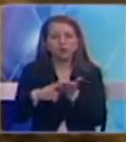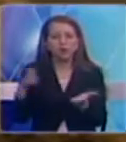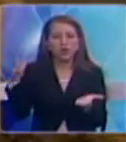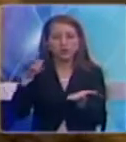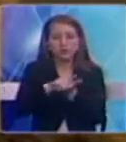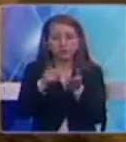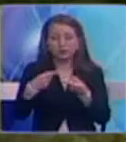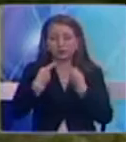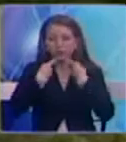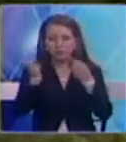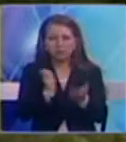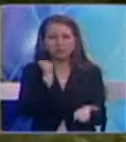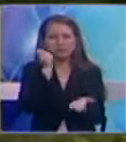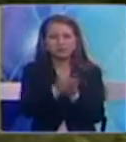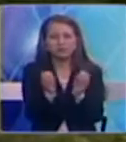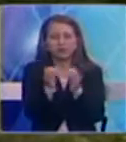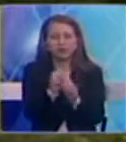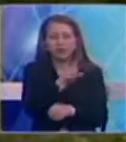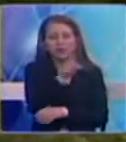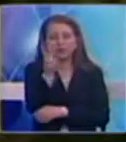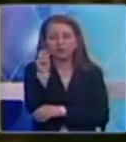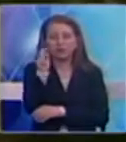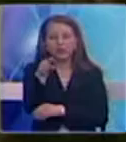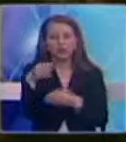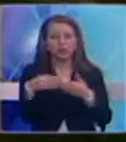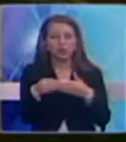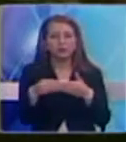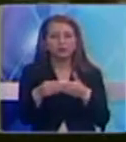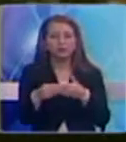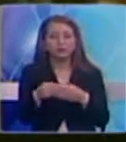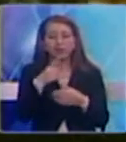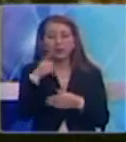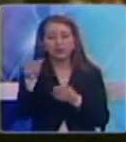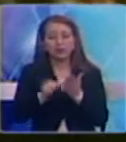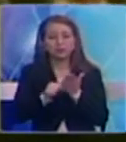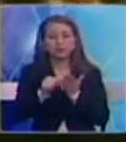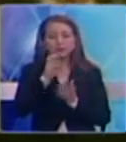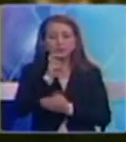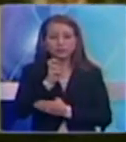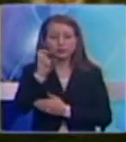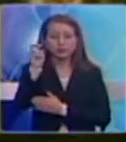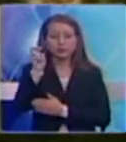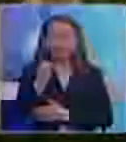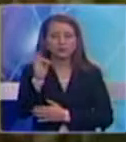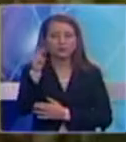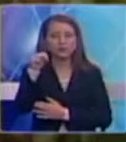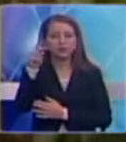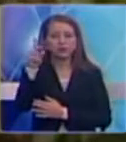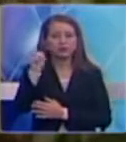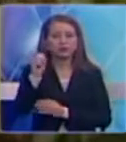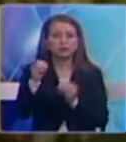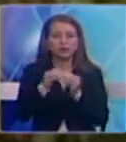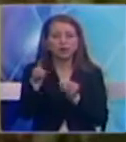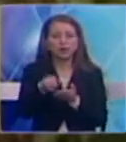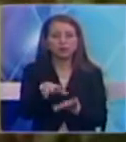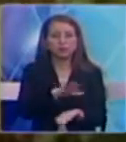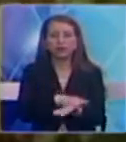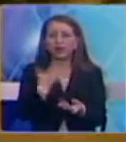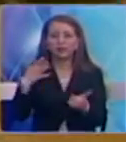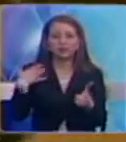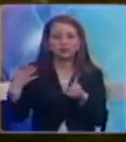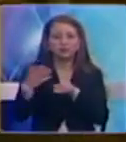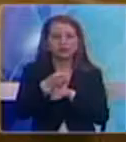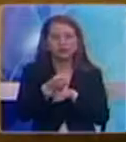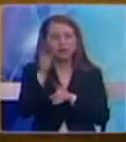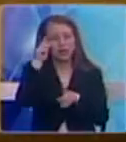esta campaña se invertirán más de $120.000. Según el ministro de Turismo, Fernando Alvarado, es uno de los proyectos logrados